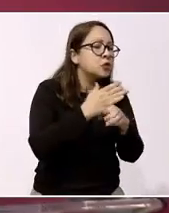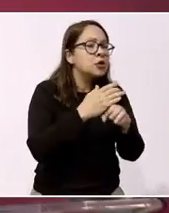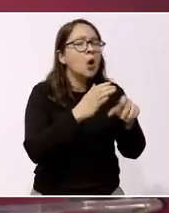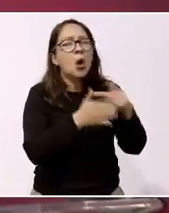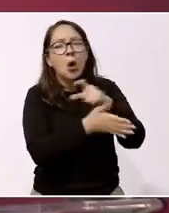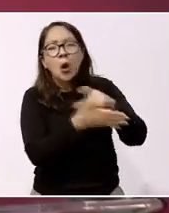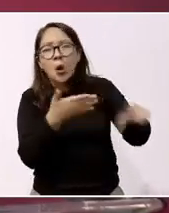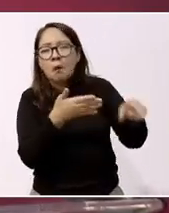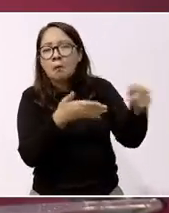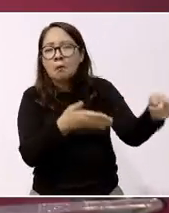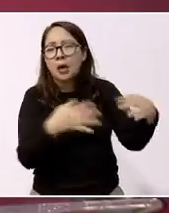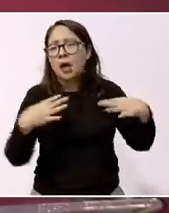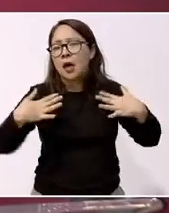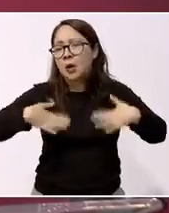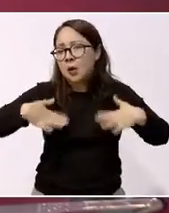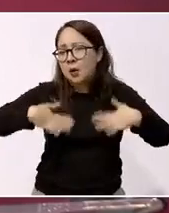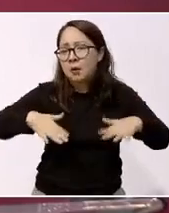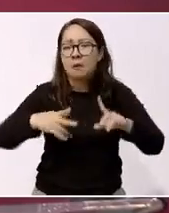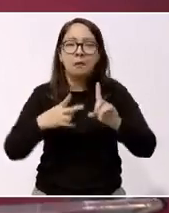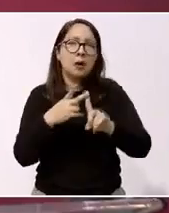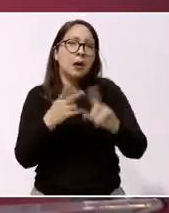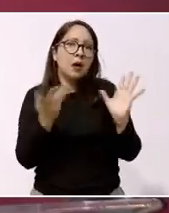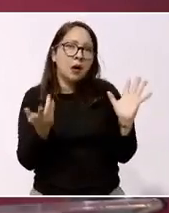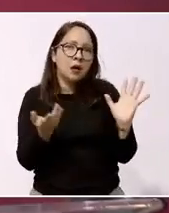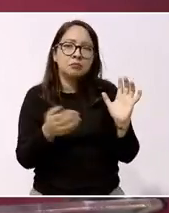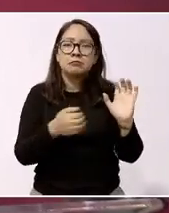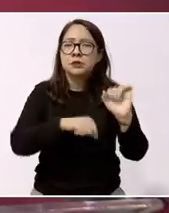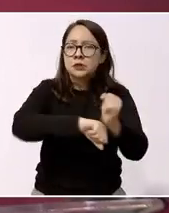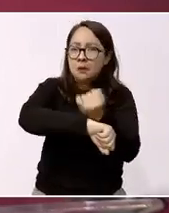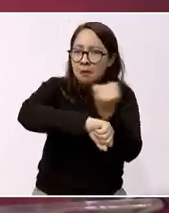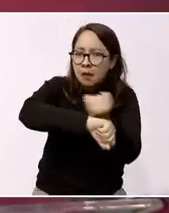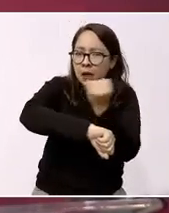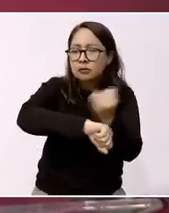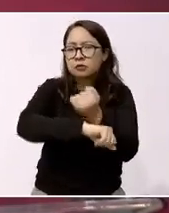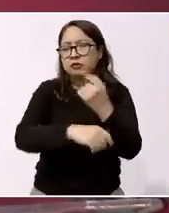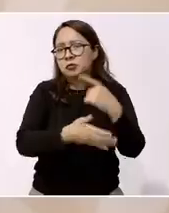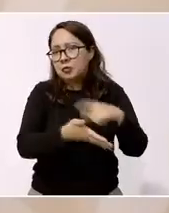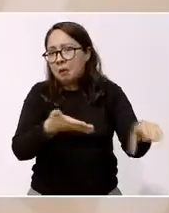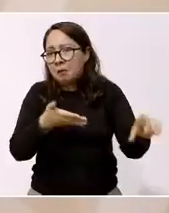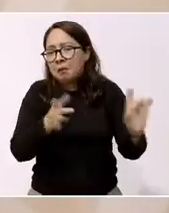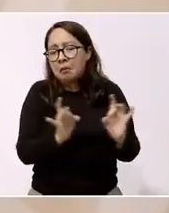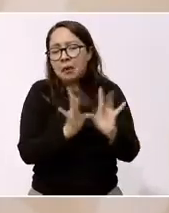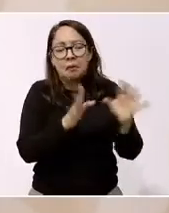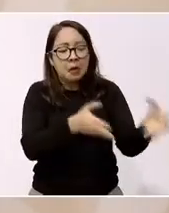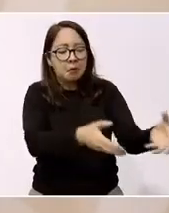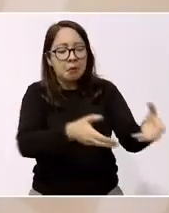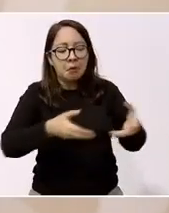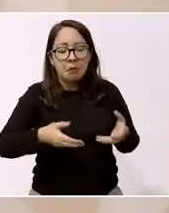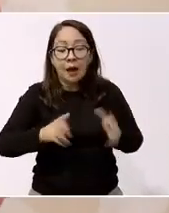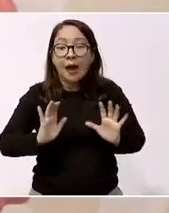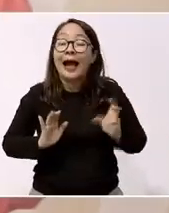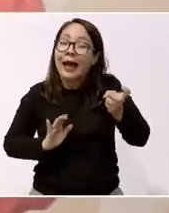mercancías, compran la ropa, tienen que comprar el calzado y ahí ya